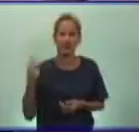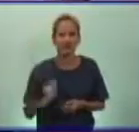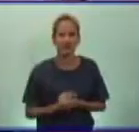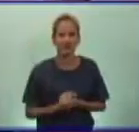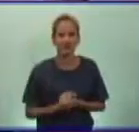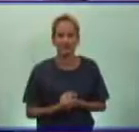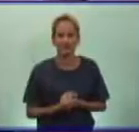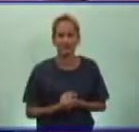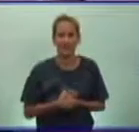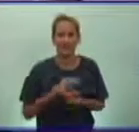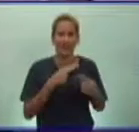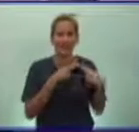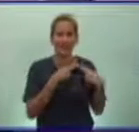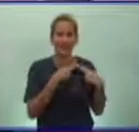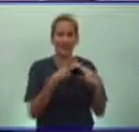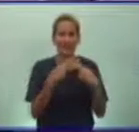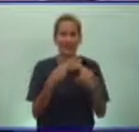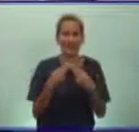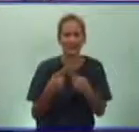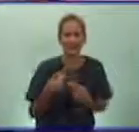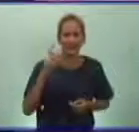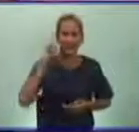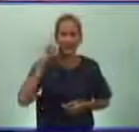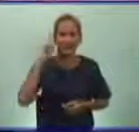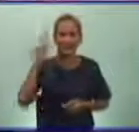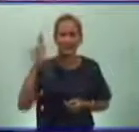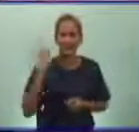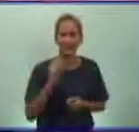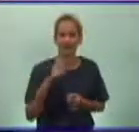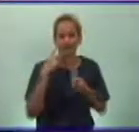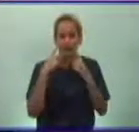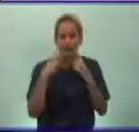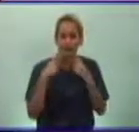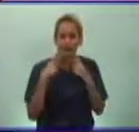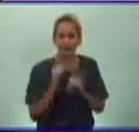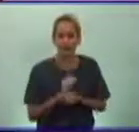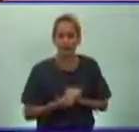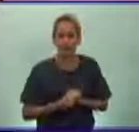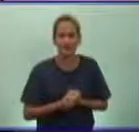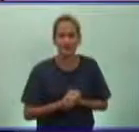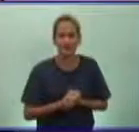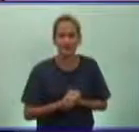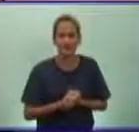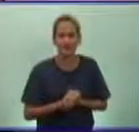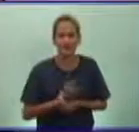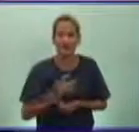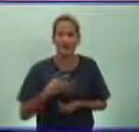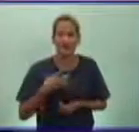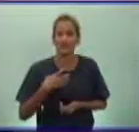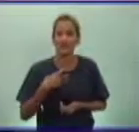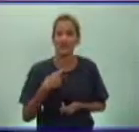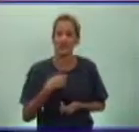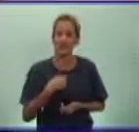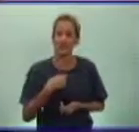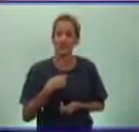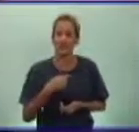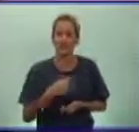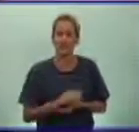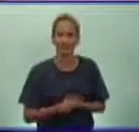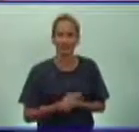los héroes se les recuerda sin llanto, pero se llevan en el corazón.